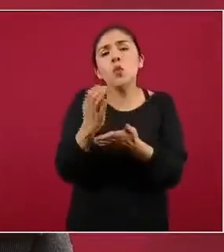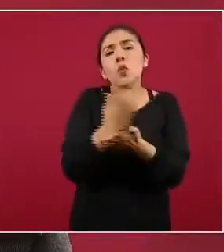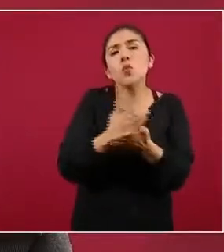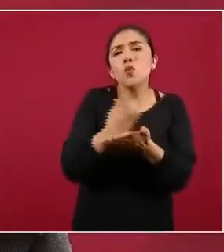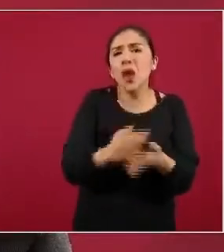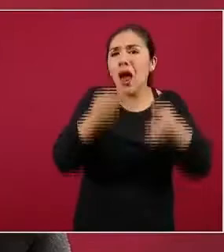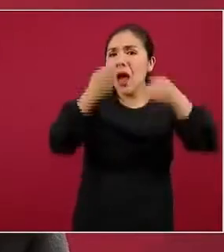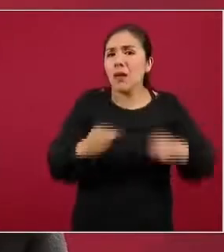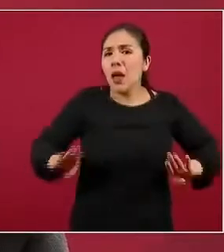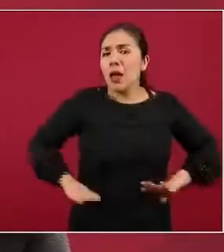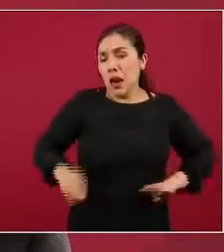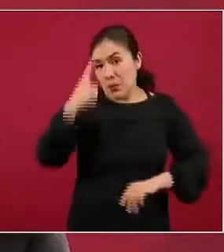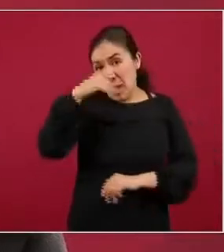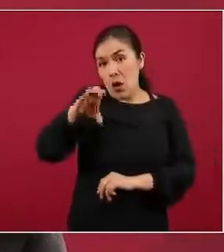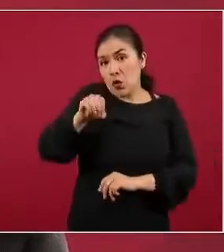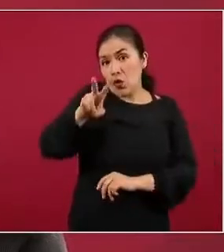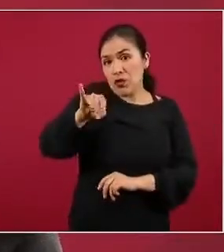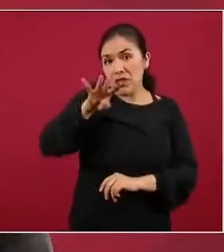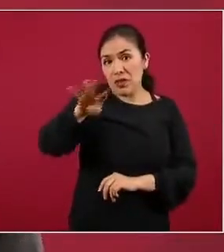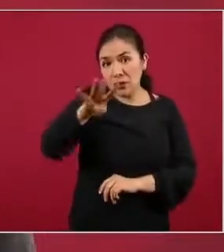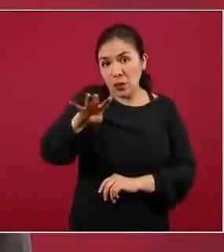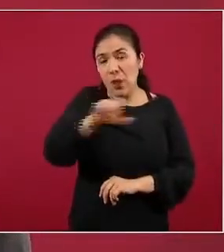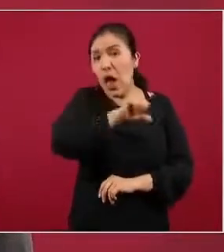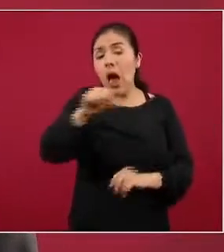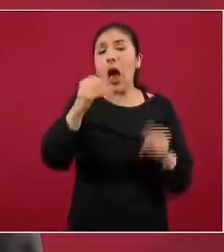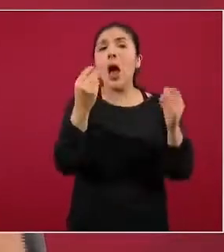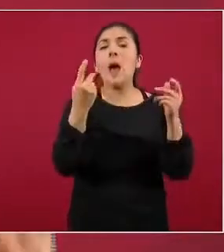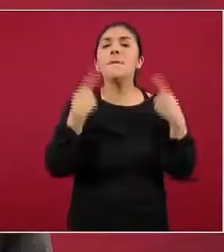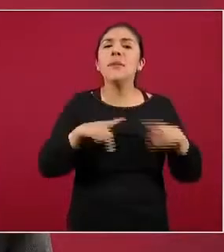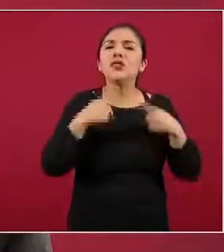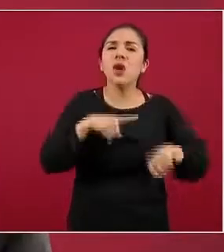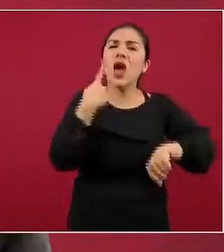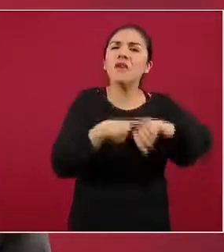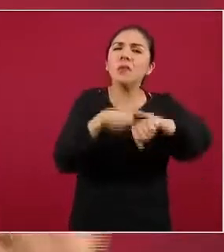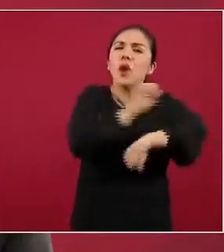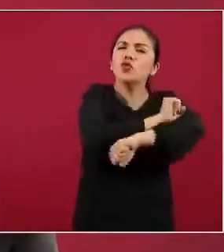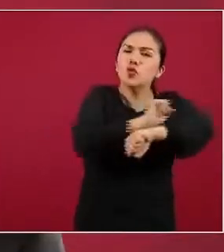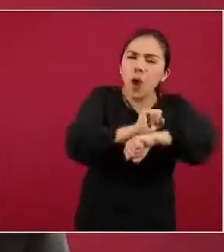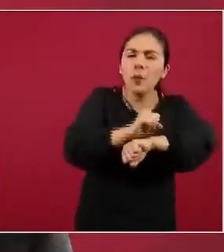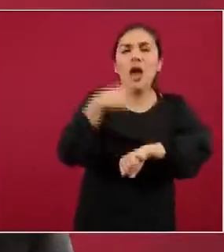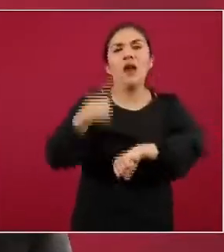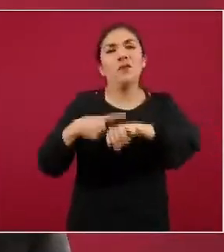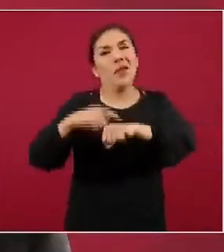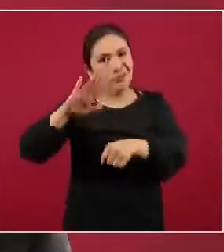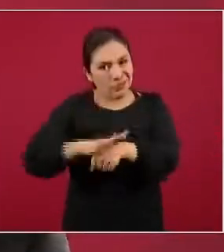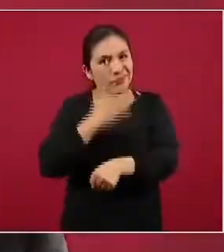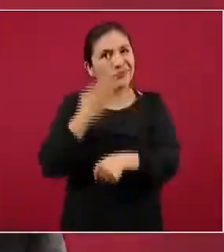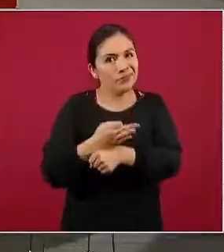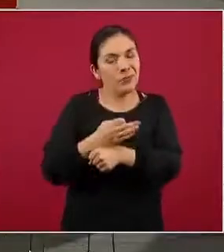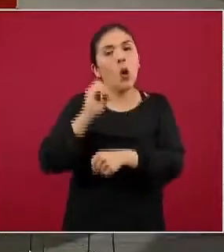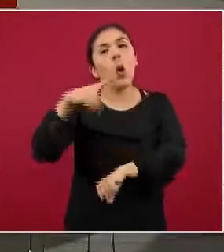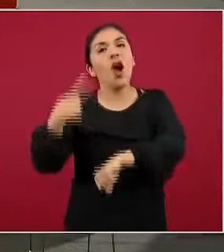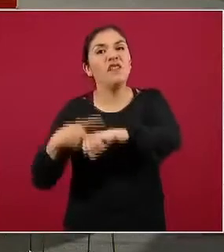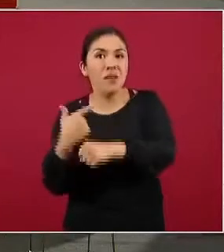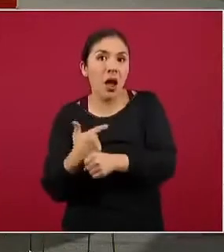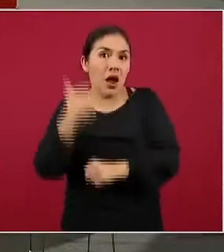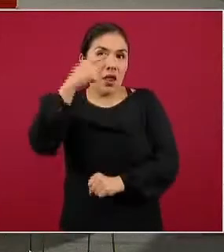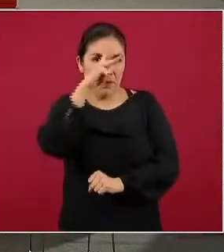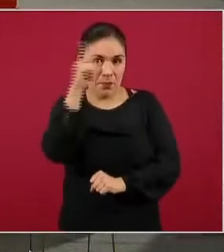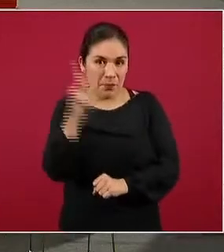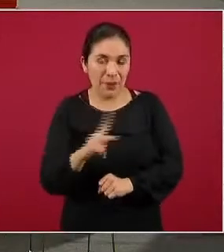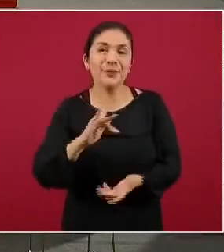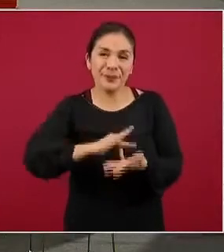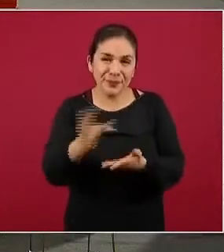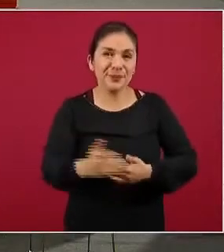adecuado de COVID-19 en personas con enfermedad leve, con enfermedad moderada y con enfermedad grave.